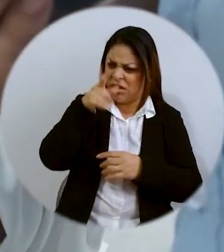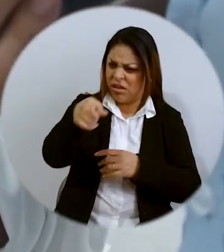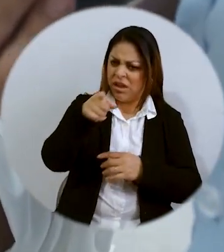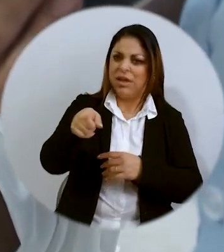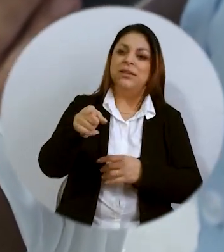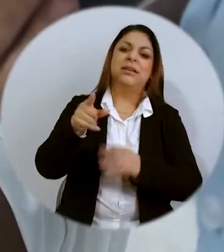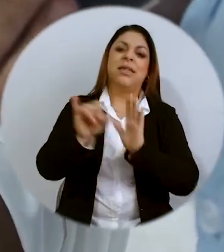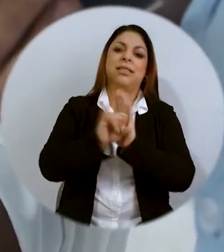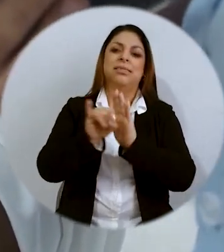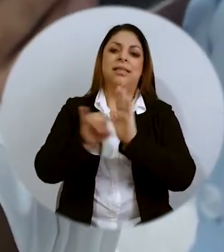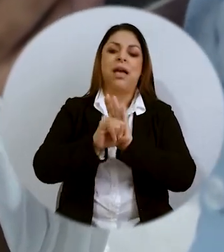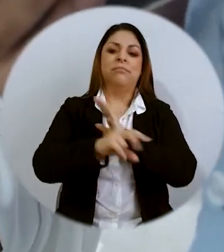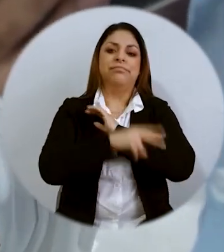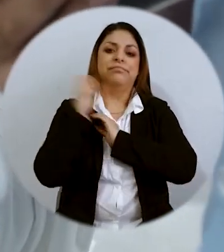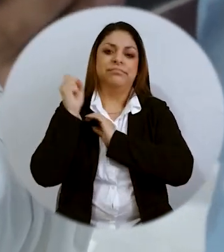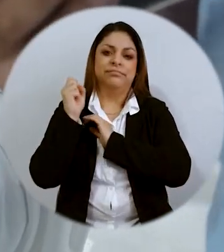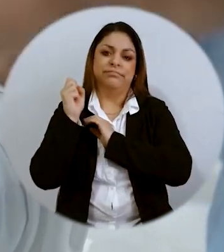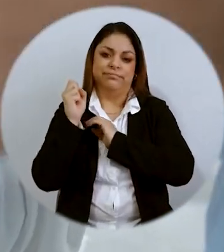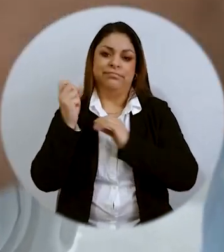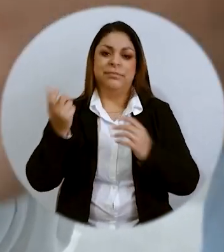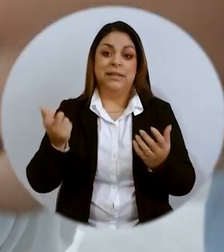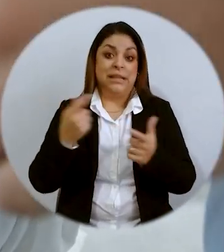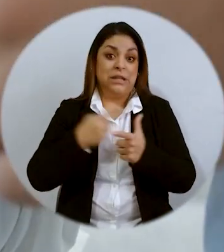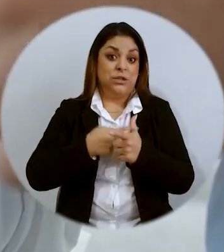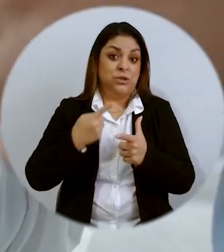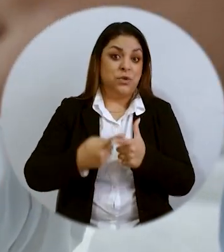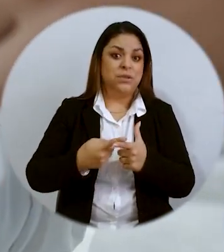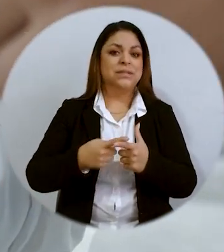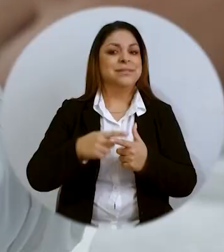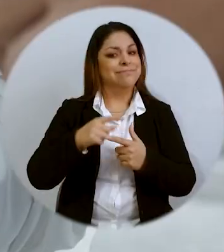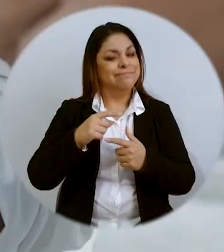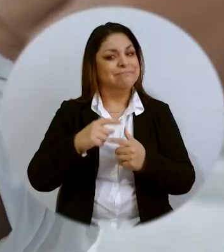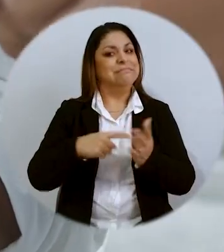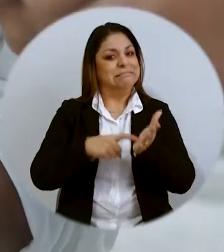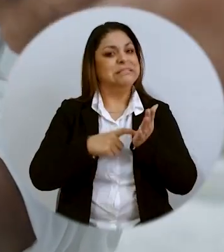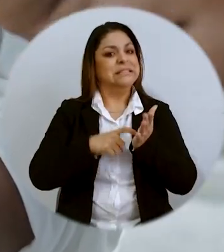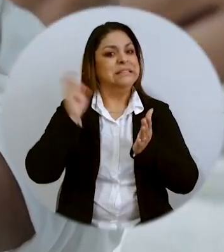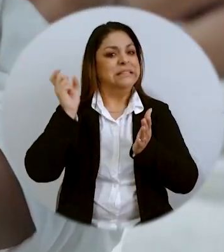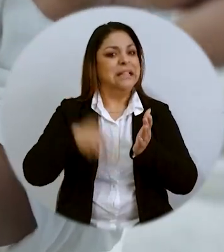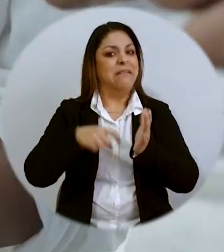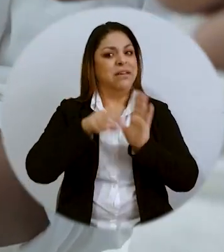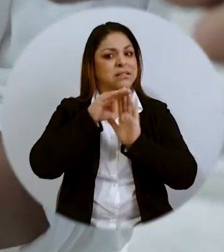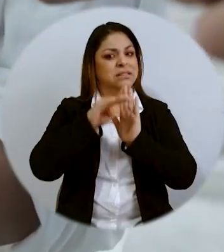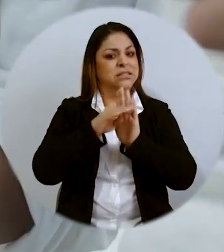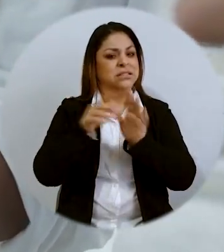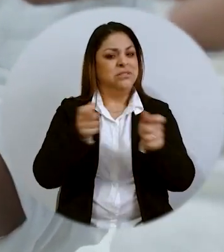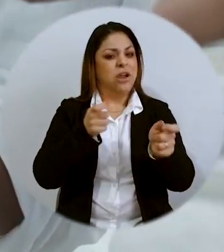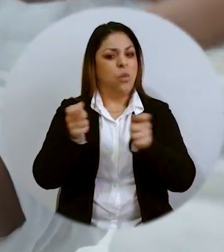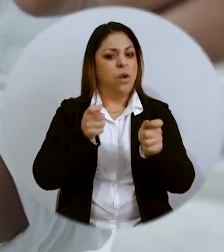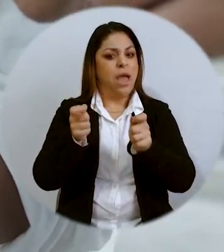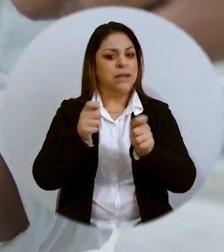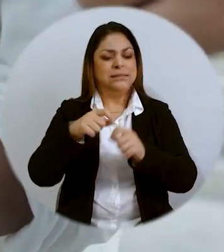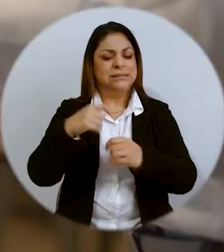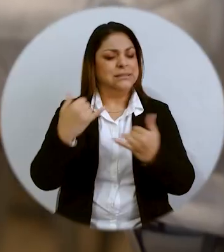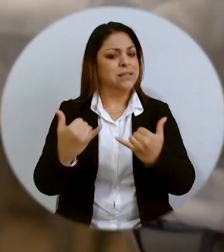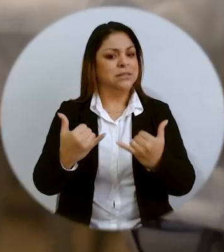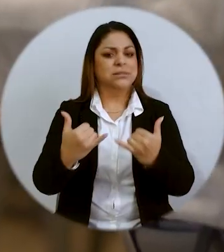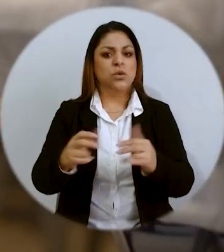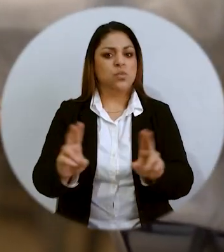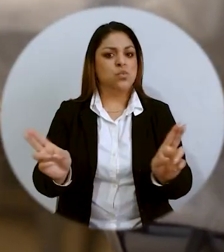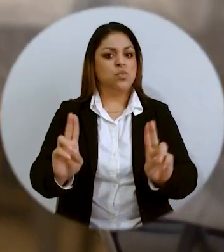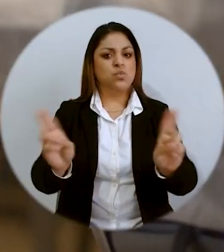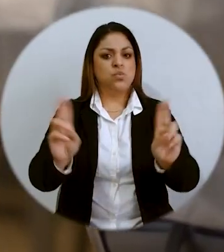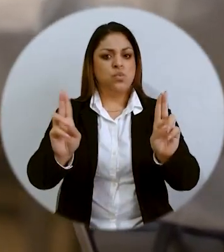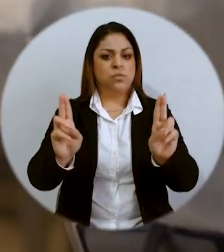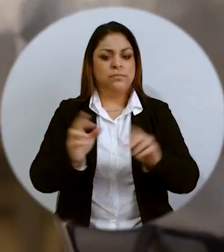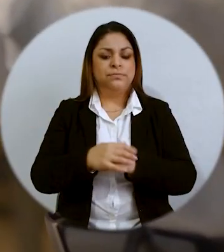tiene temor de eso, y por eso la exigencia de que también se regule a un alto porcentaje. En